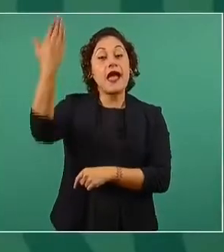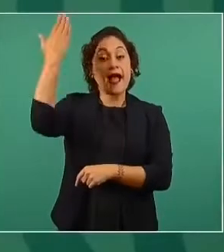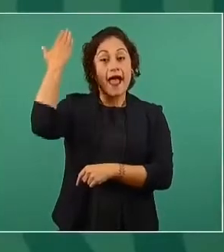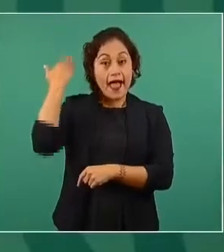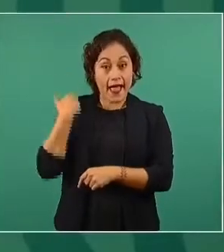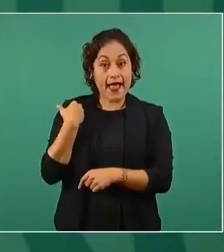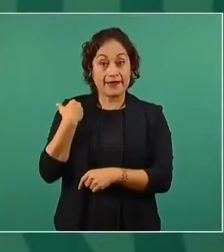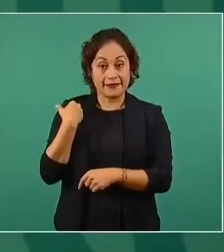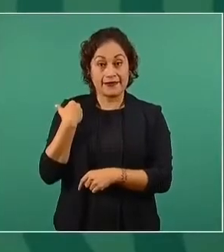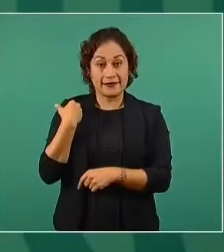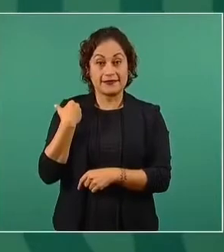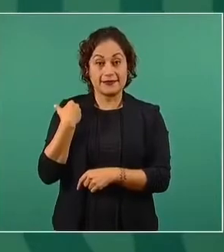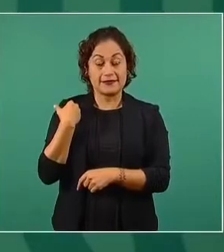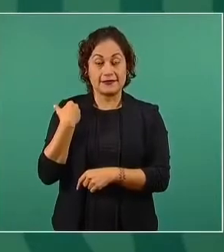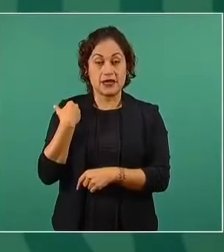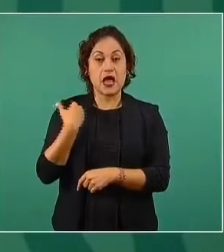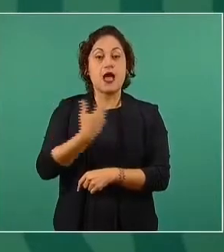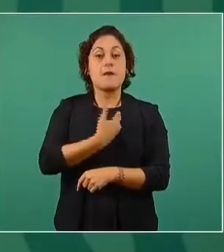del partido